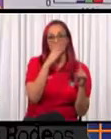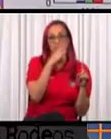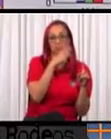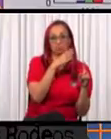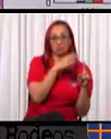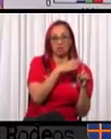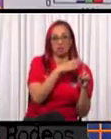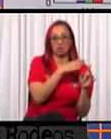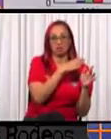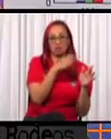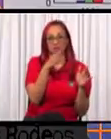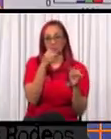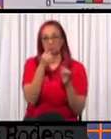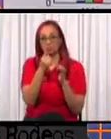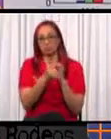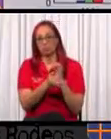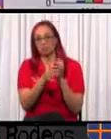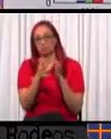estos últimos